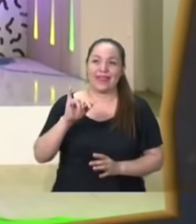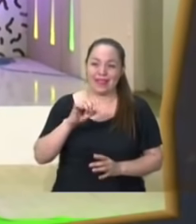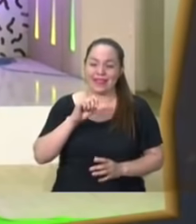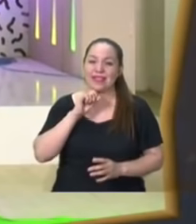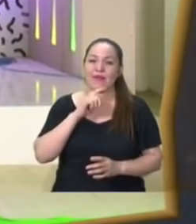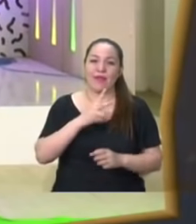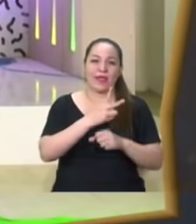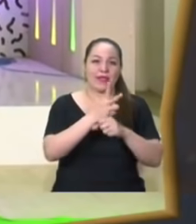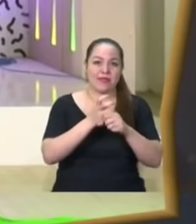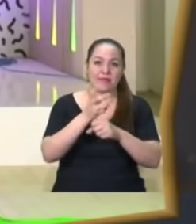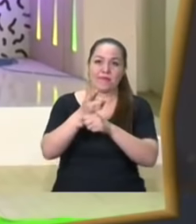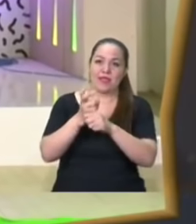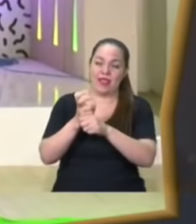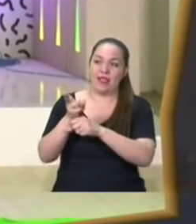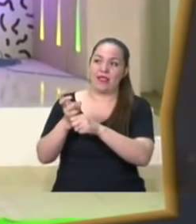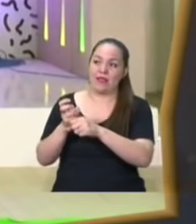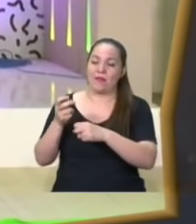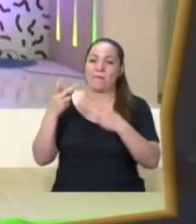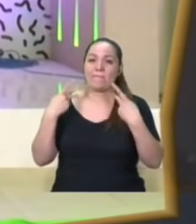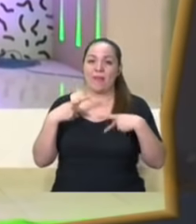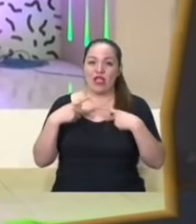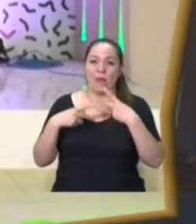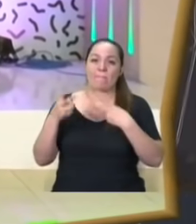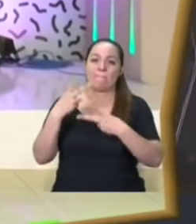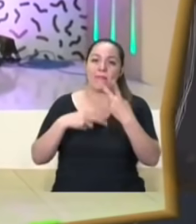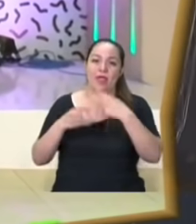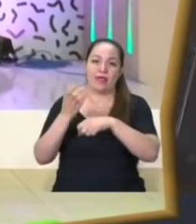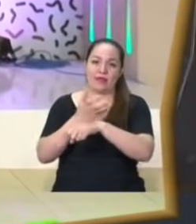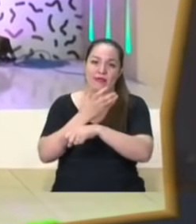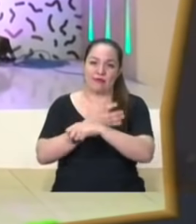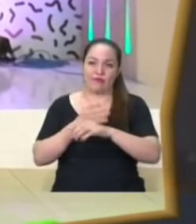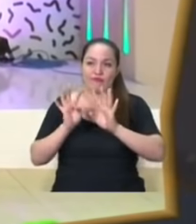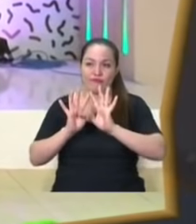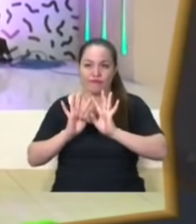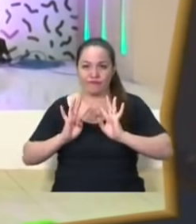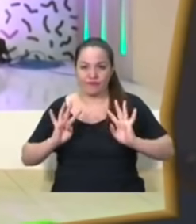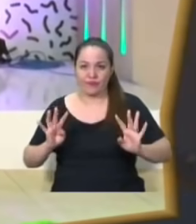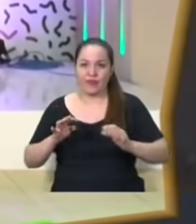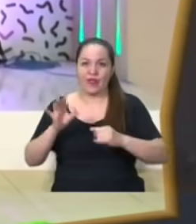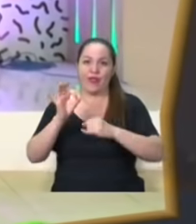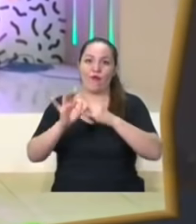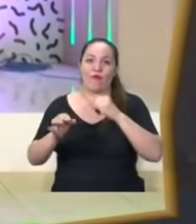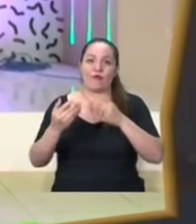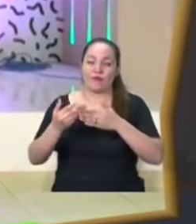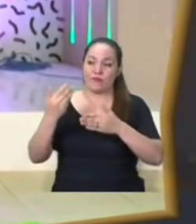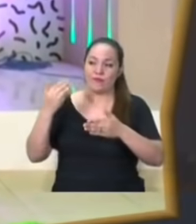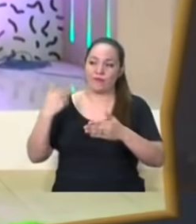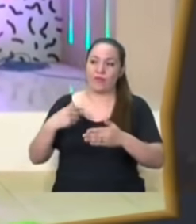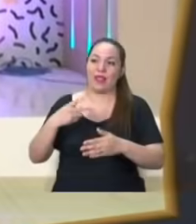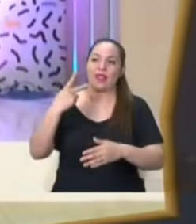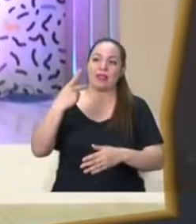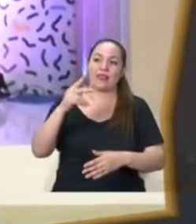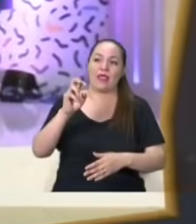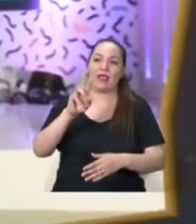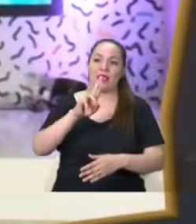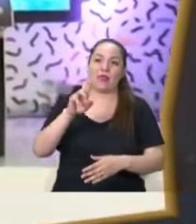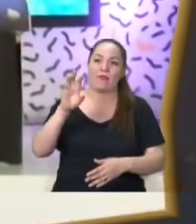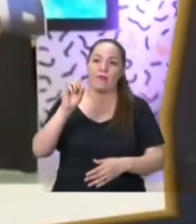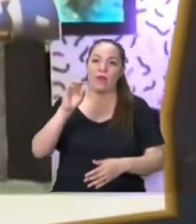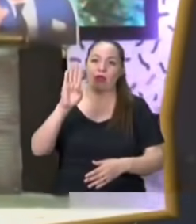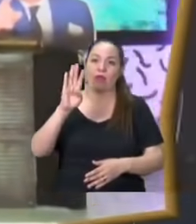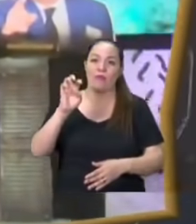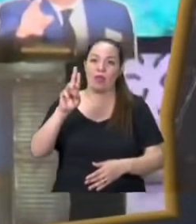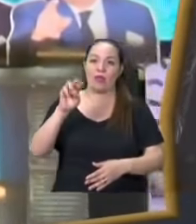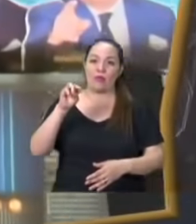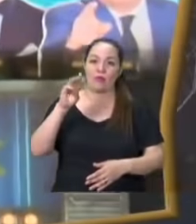que hemos tenido en los últimos pruebas de Seisatlón. Está el perro Bermúdez, mira, está el perro Bermúdez,